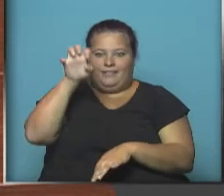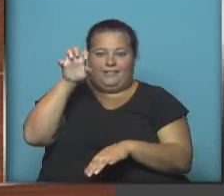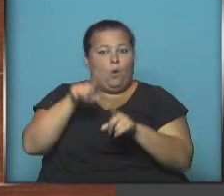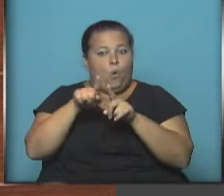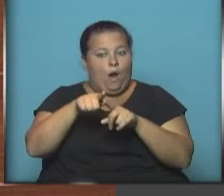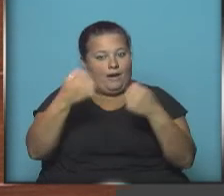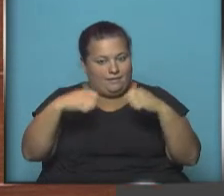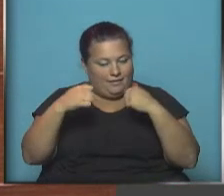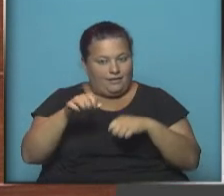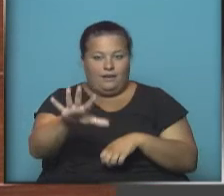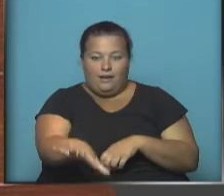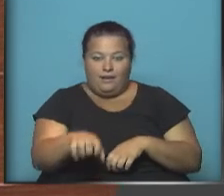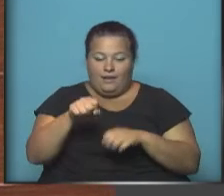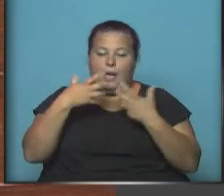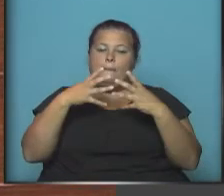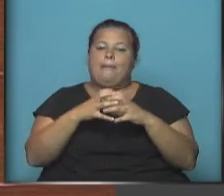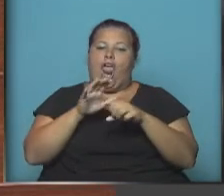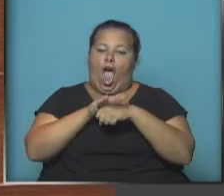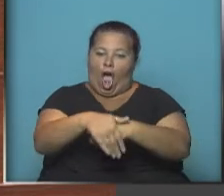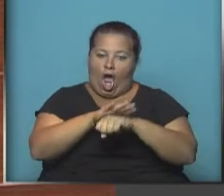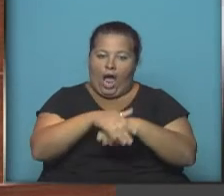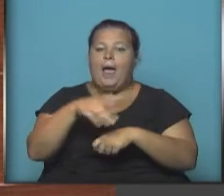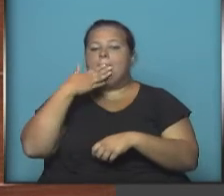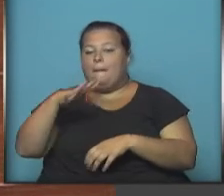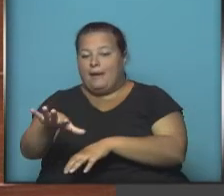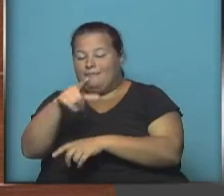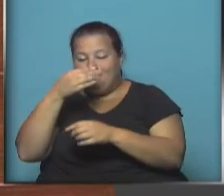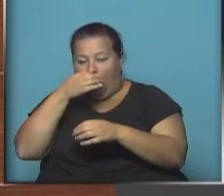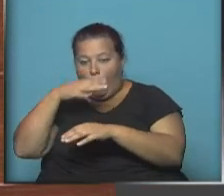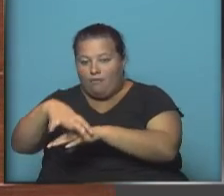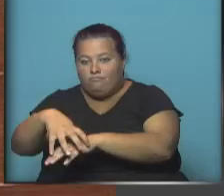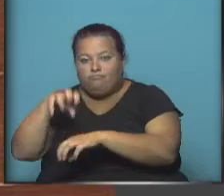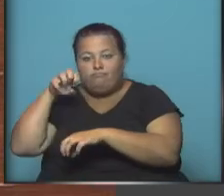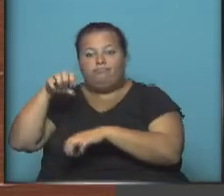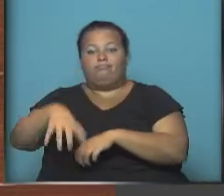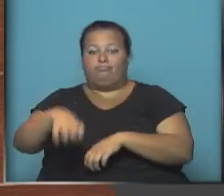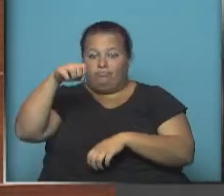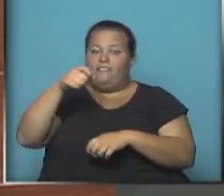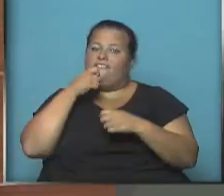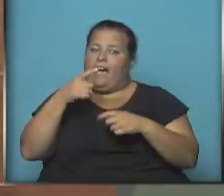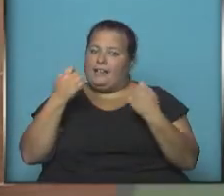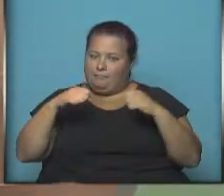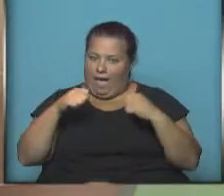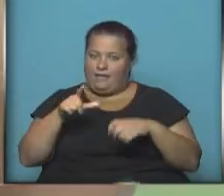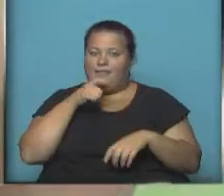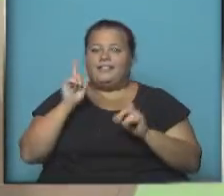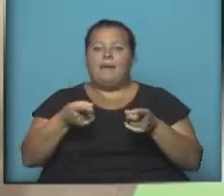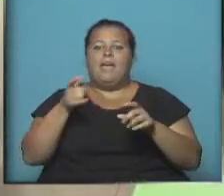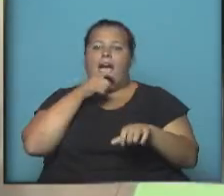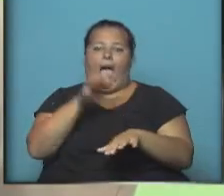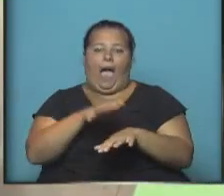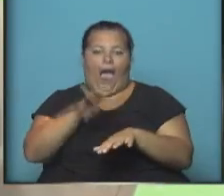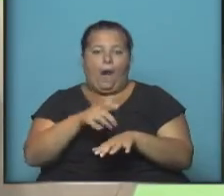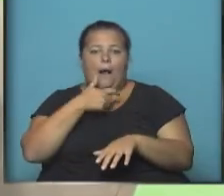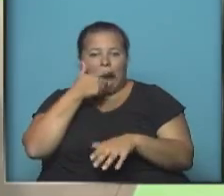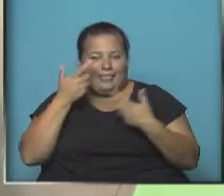2 ejercicios, el de amasar la pelotita y el de levantar un pañuelo, son ejercicios prácticos y también el famoso baño, o sea,